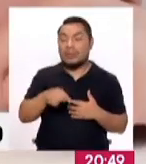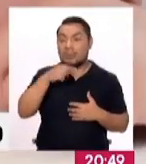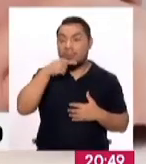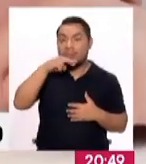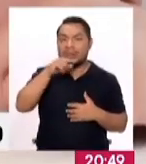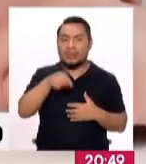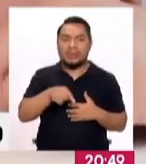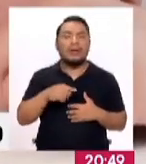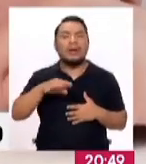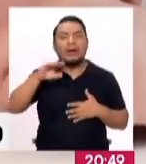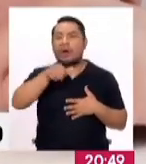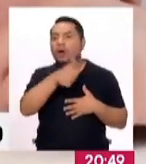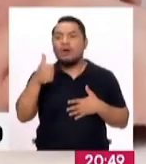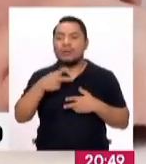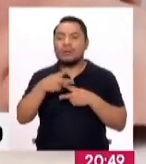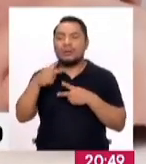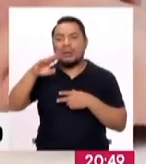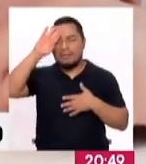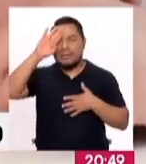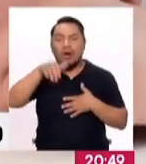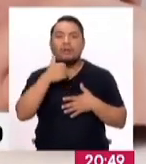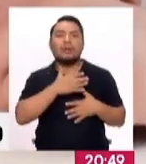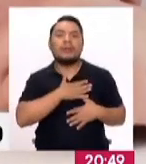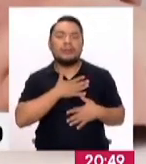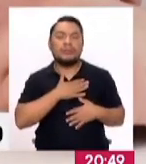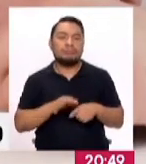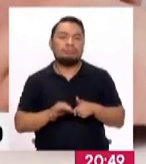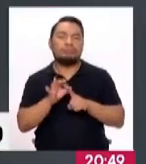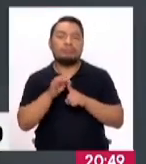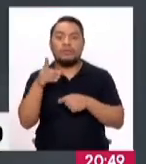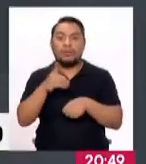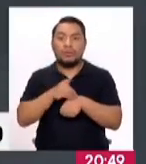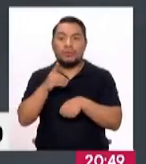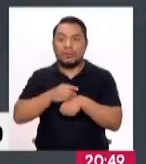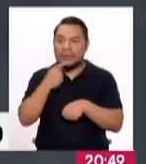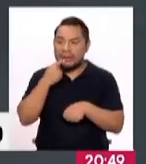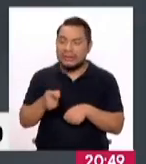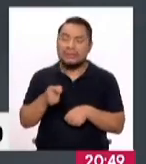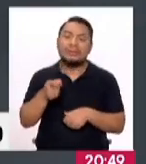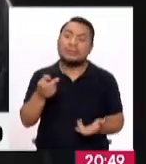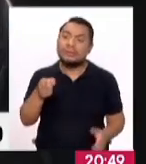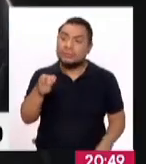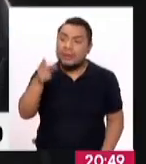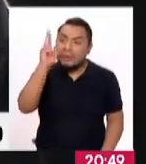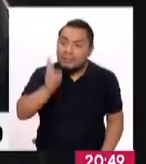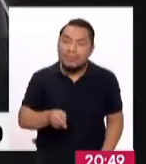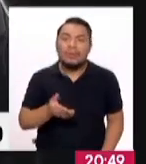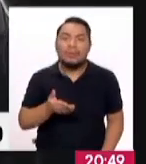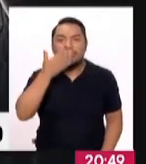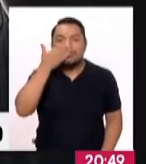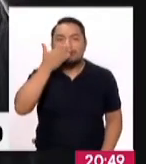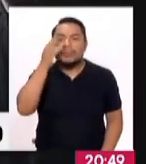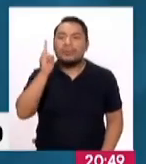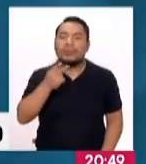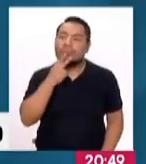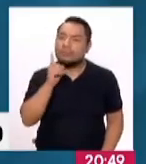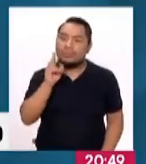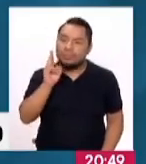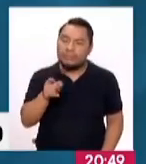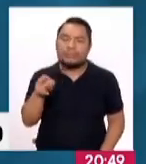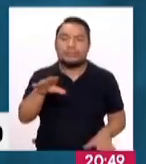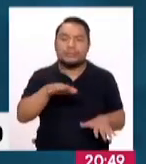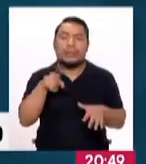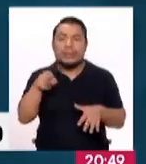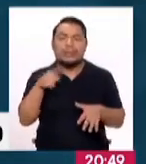Ordóñez sufre un cuadro de hipertensión arterial. Sus médicos tratantes les han prohibido exponerse al humo del cigarro.